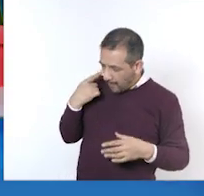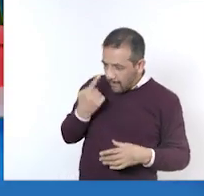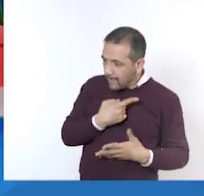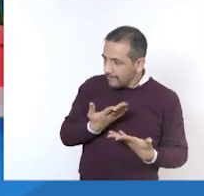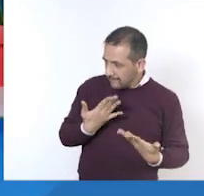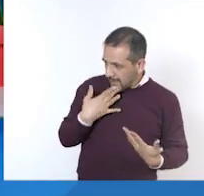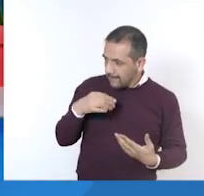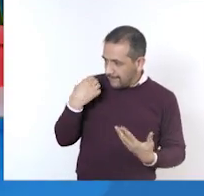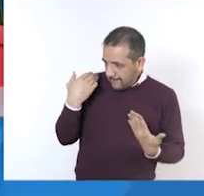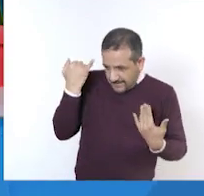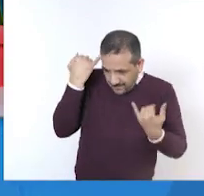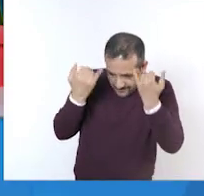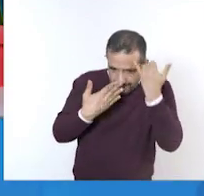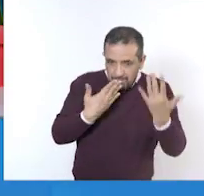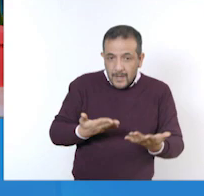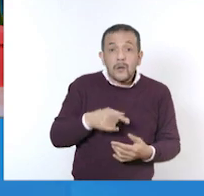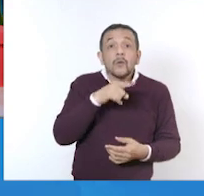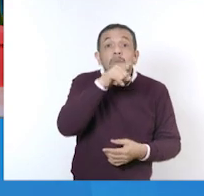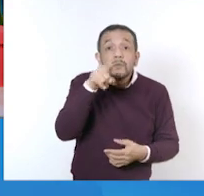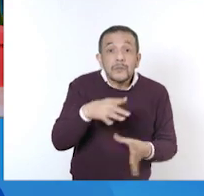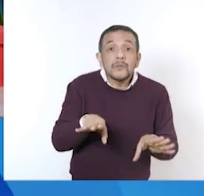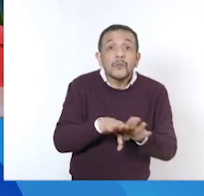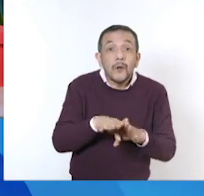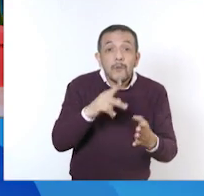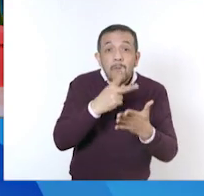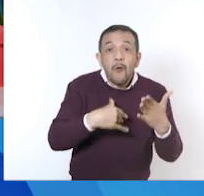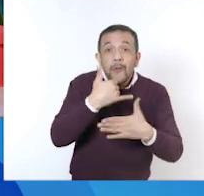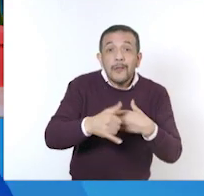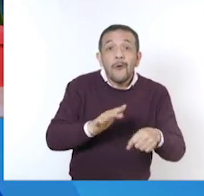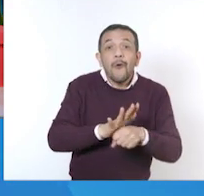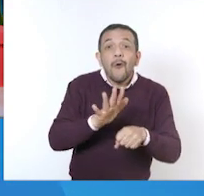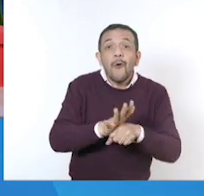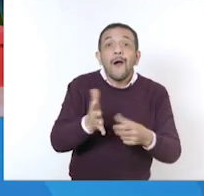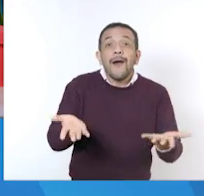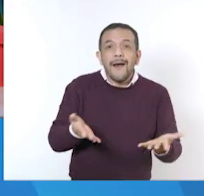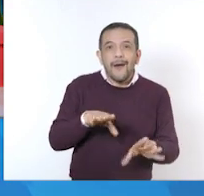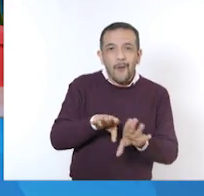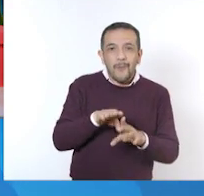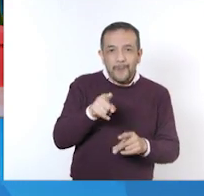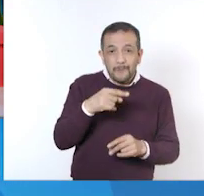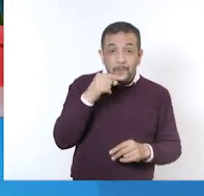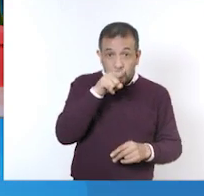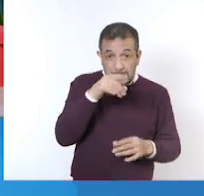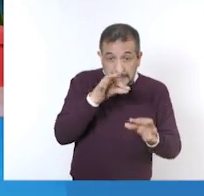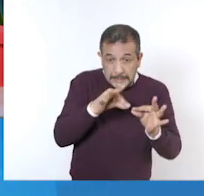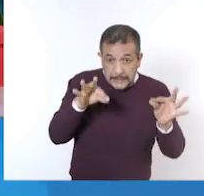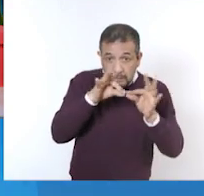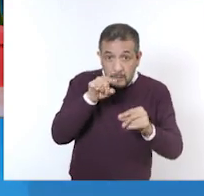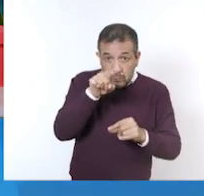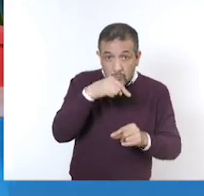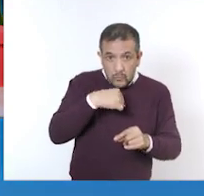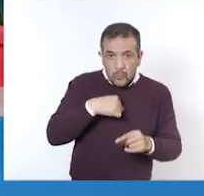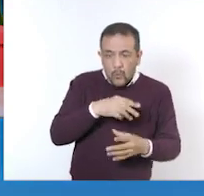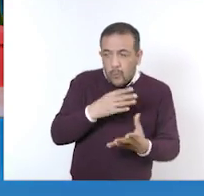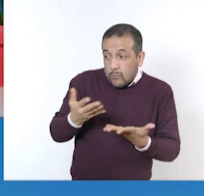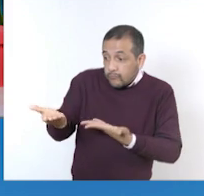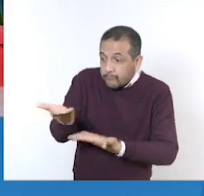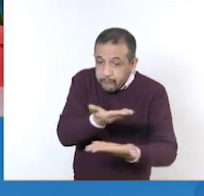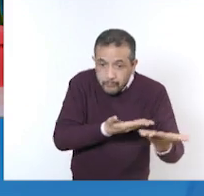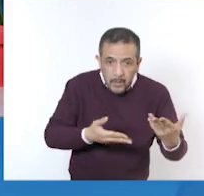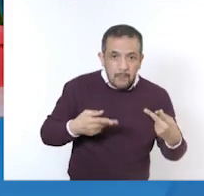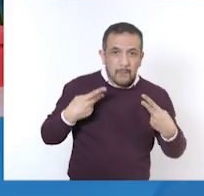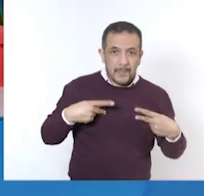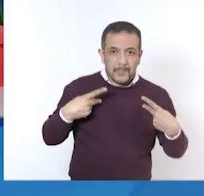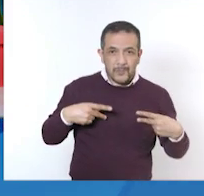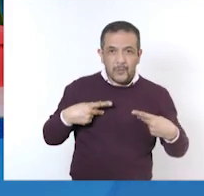¿no? ¿Qué más se les ocurre para desarrollar su proyecto? Recuerden que lo importante es compartir con los demás lo que pensamos y